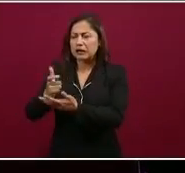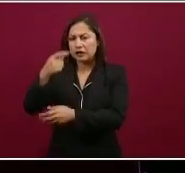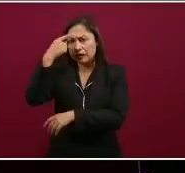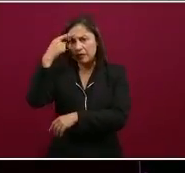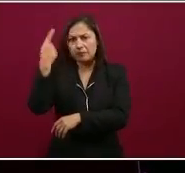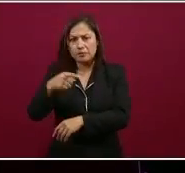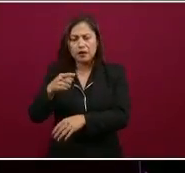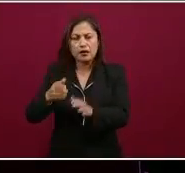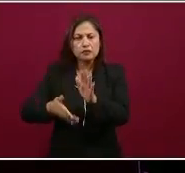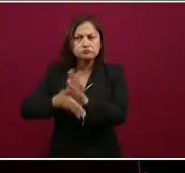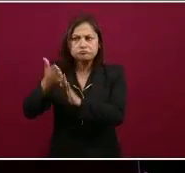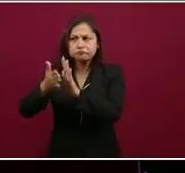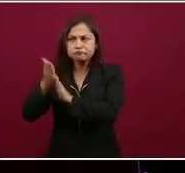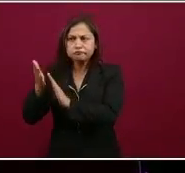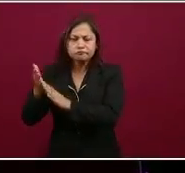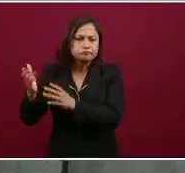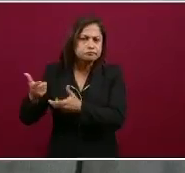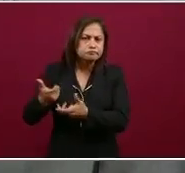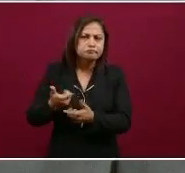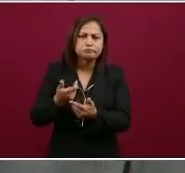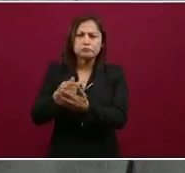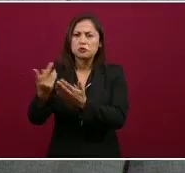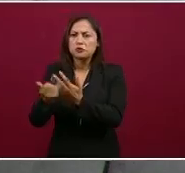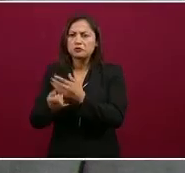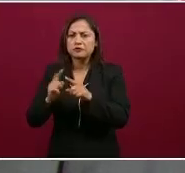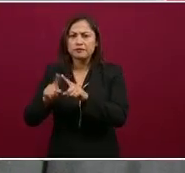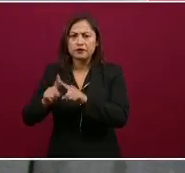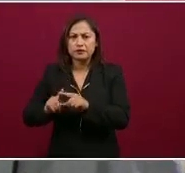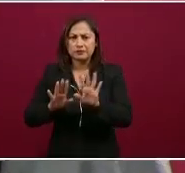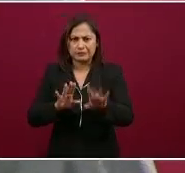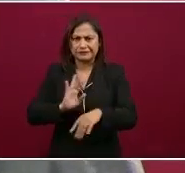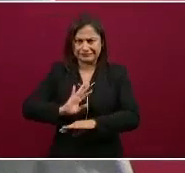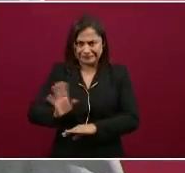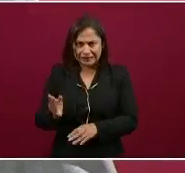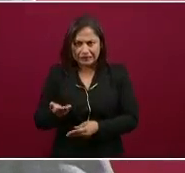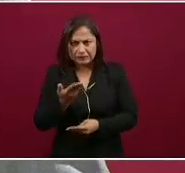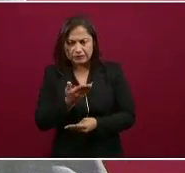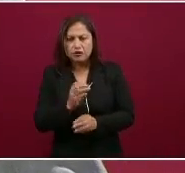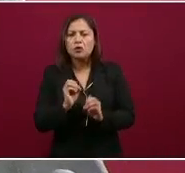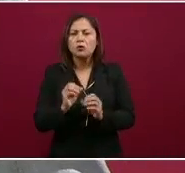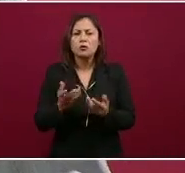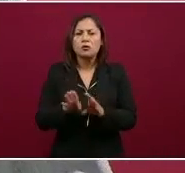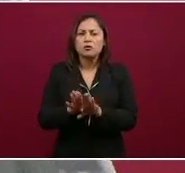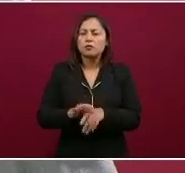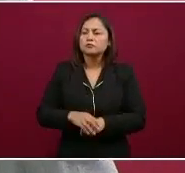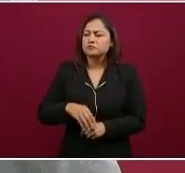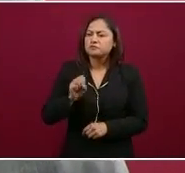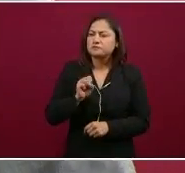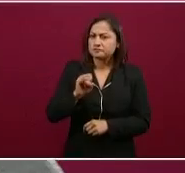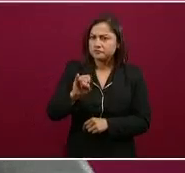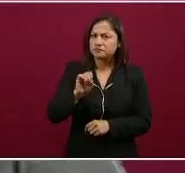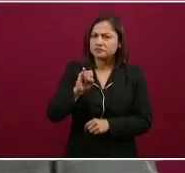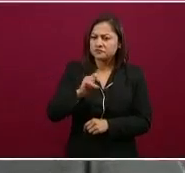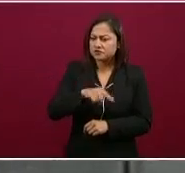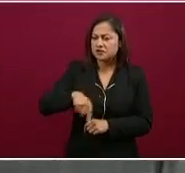los proyectos o de qué se trata este tema? Sí, es ponernos de acuerdo para